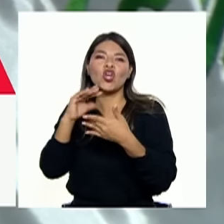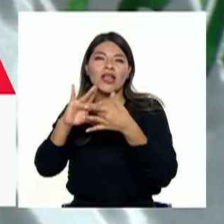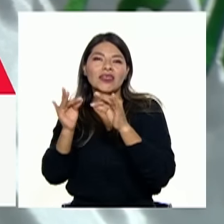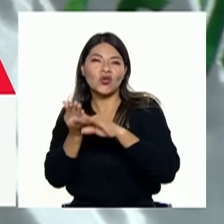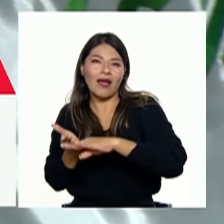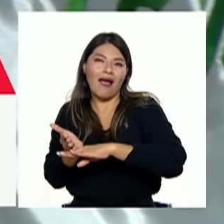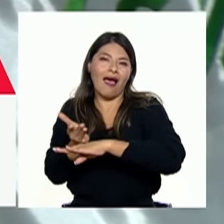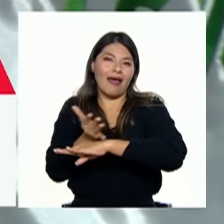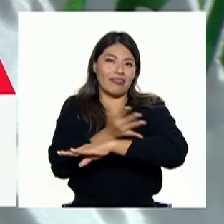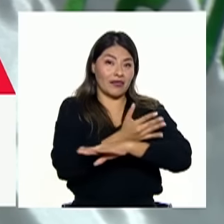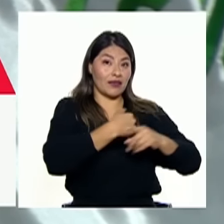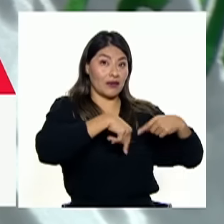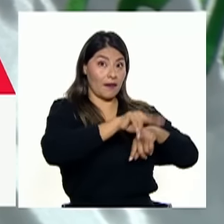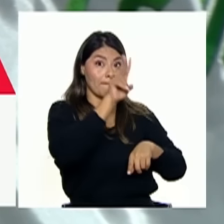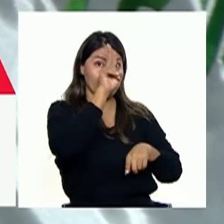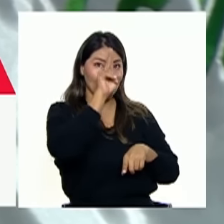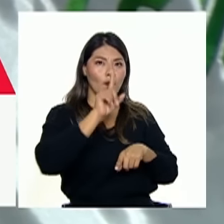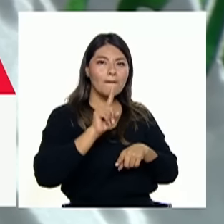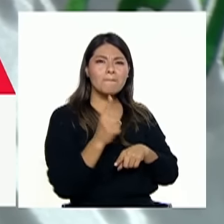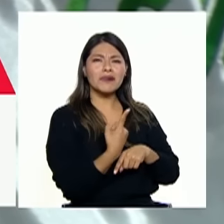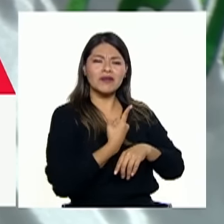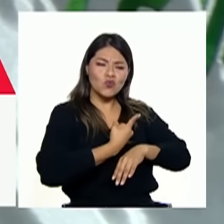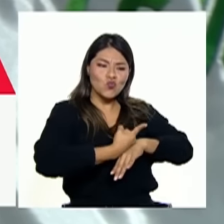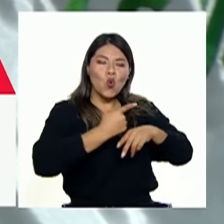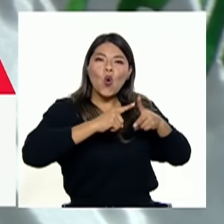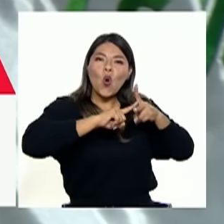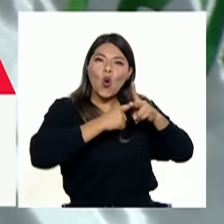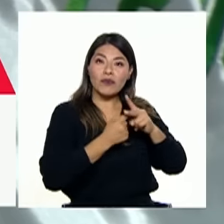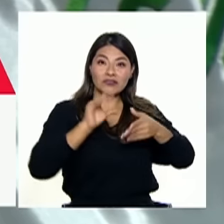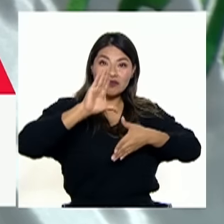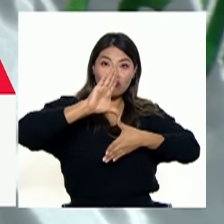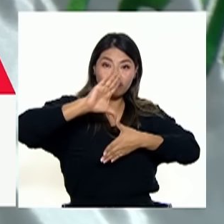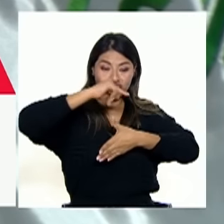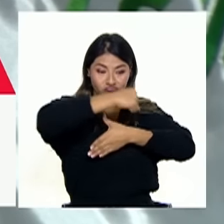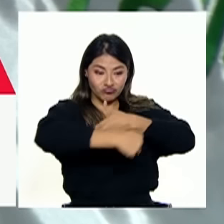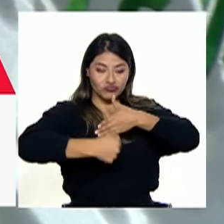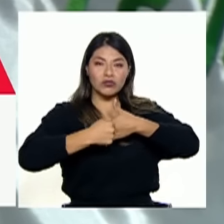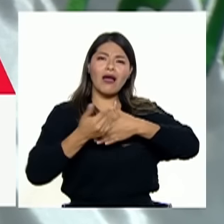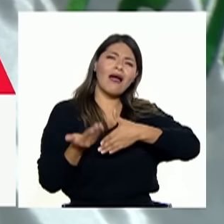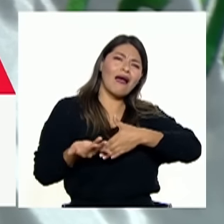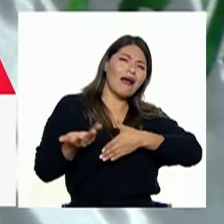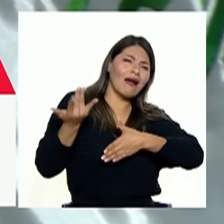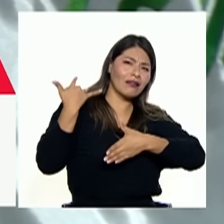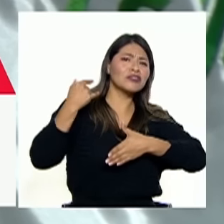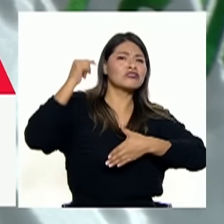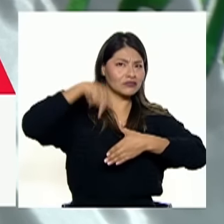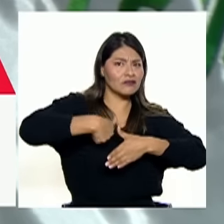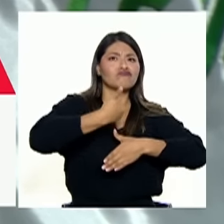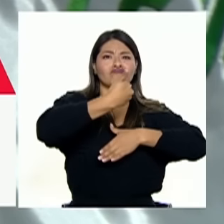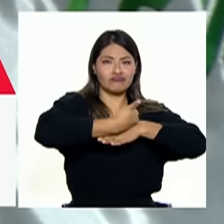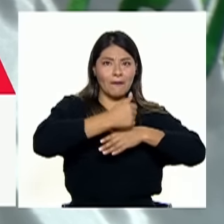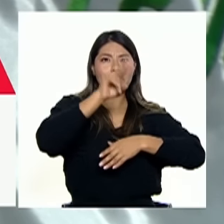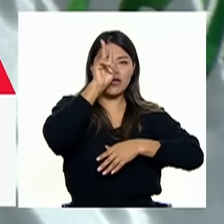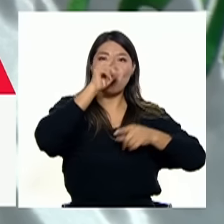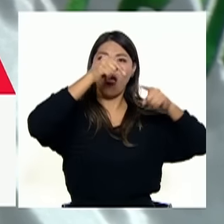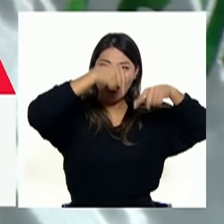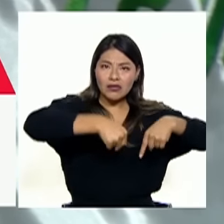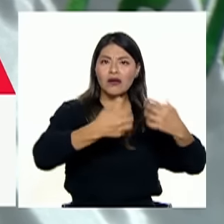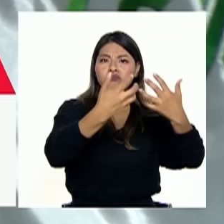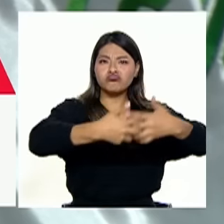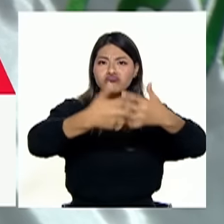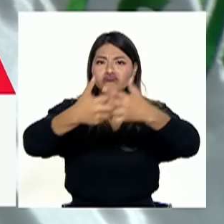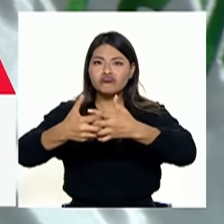las civilizaciones más avanzadas y desarrolladas en Sudamérica. Estas civilizaciones se desarrollaron aquí y no en los